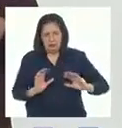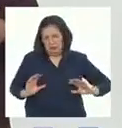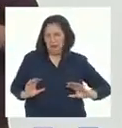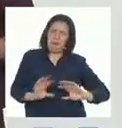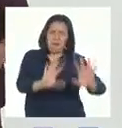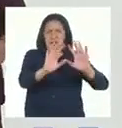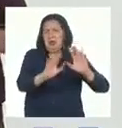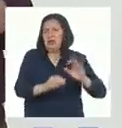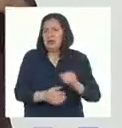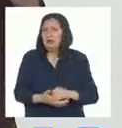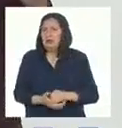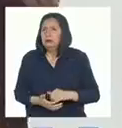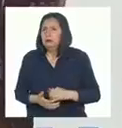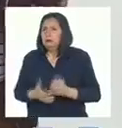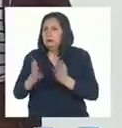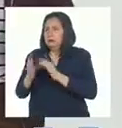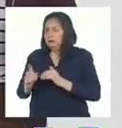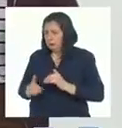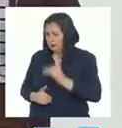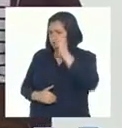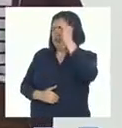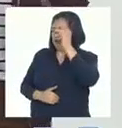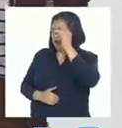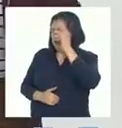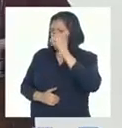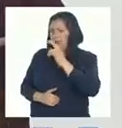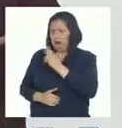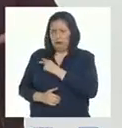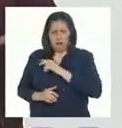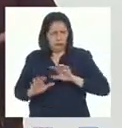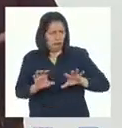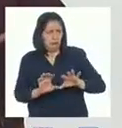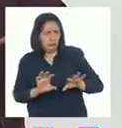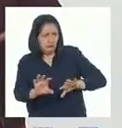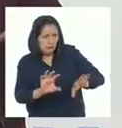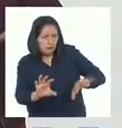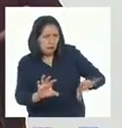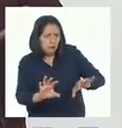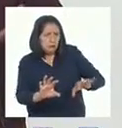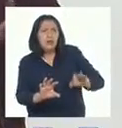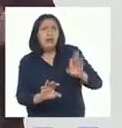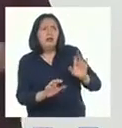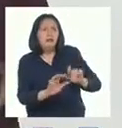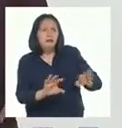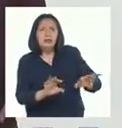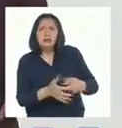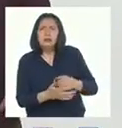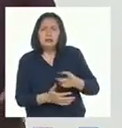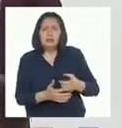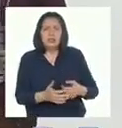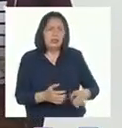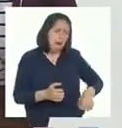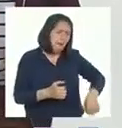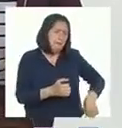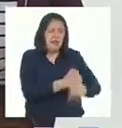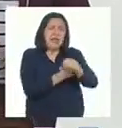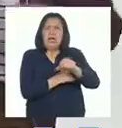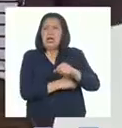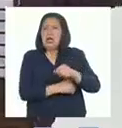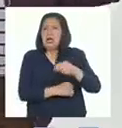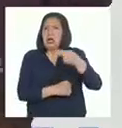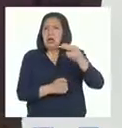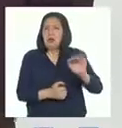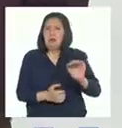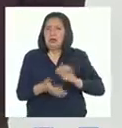empujón. Un alumno más grande de segundo año se mete en la pelea para defender a Fariña y le da un puntapié a